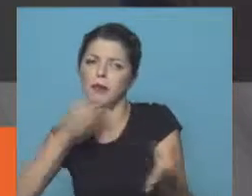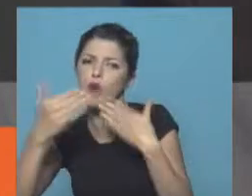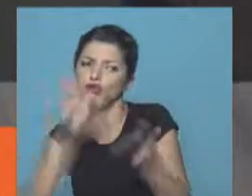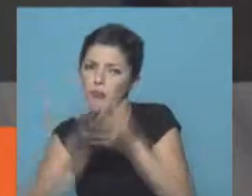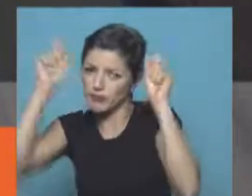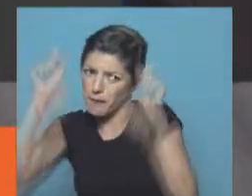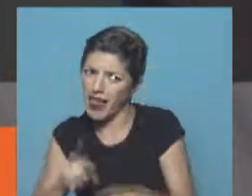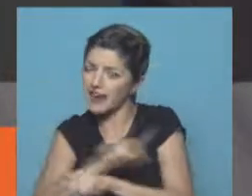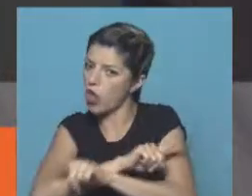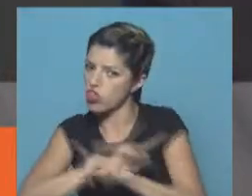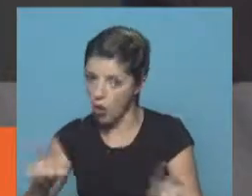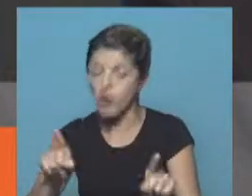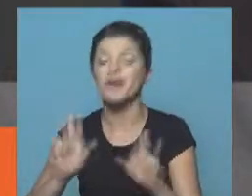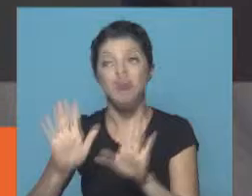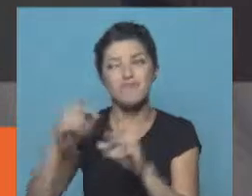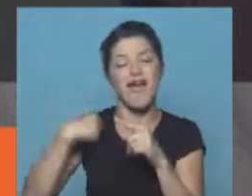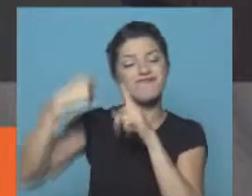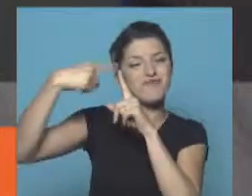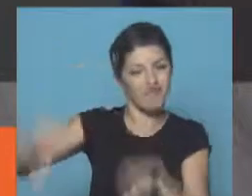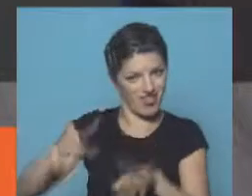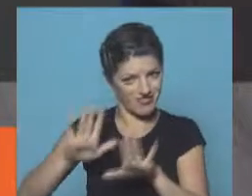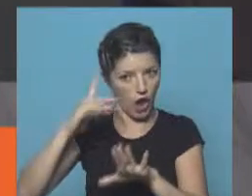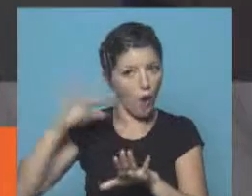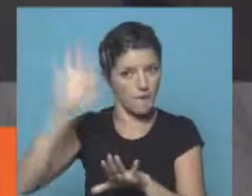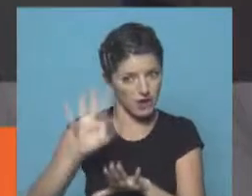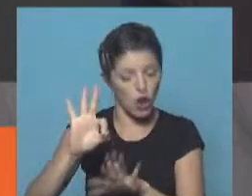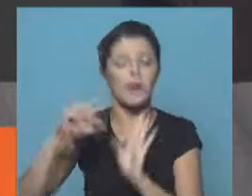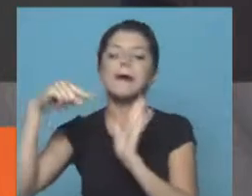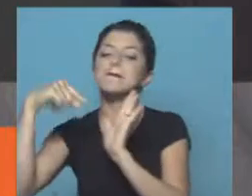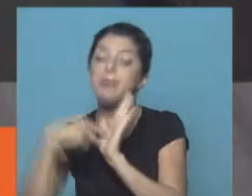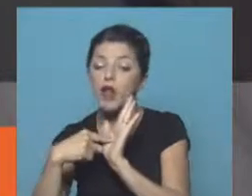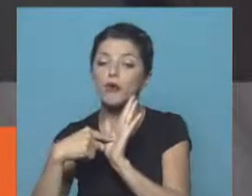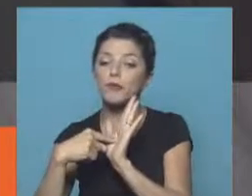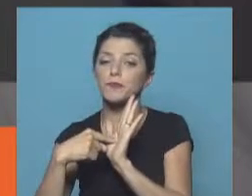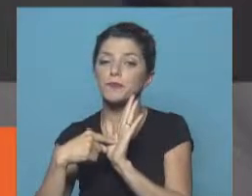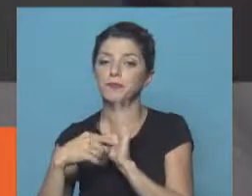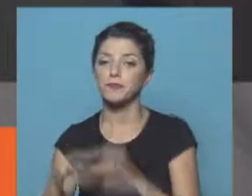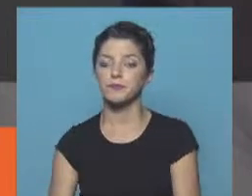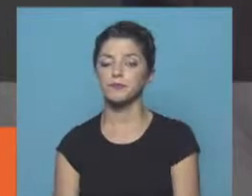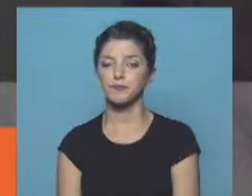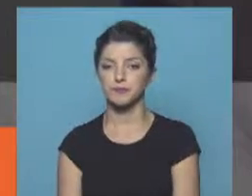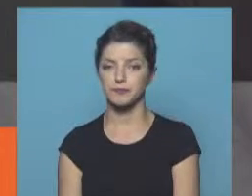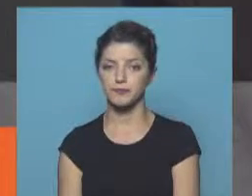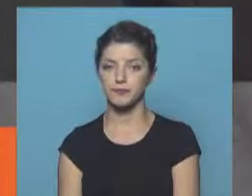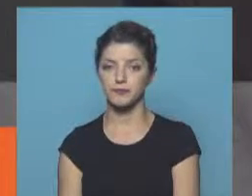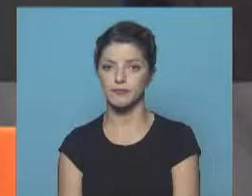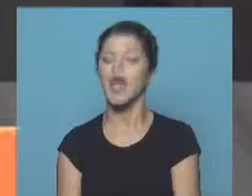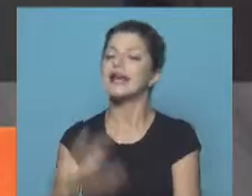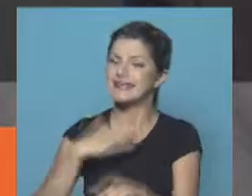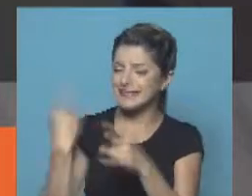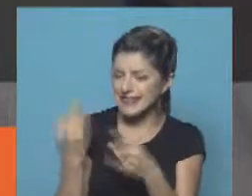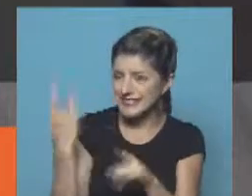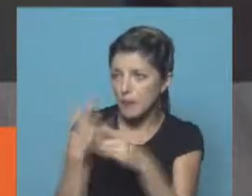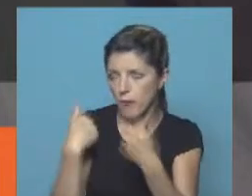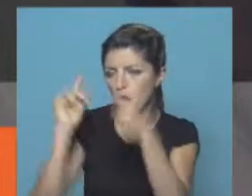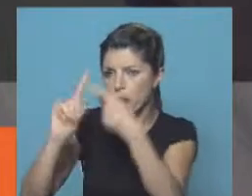porque ahí hay una diferencia, es donde reside la diferencia. Pero el espíritu de lo que hemos querido plantear en todos estos momentos es que creemos